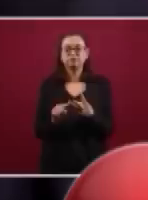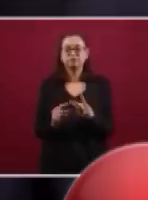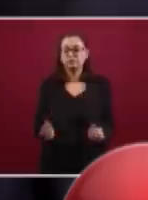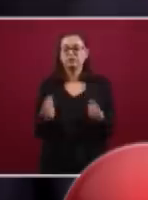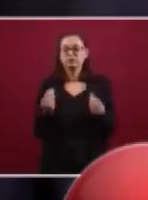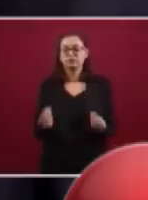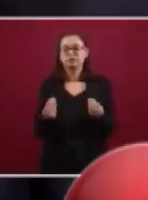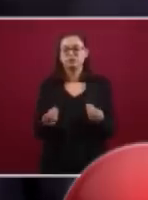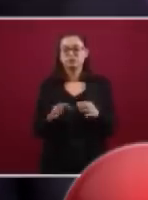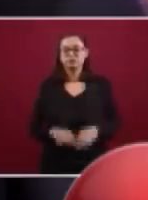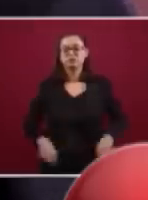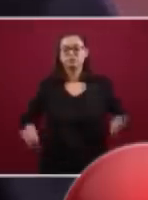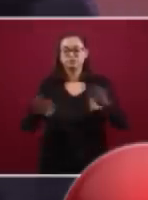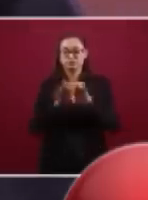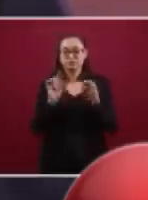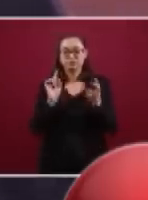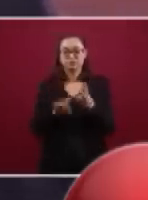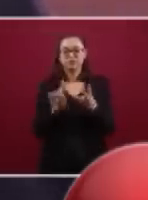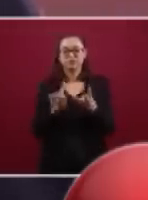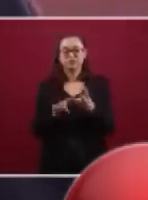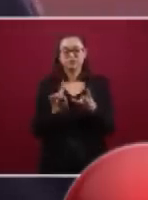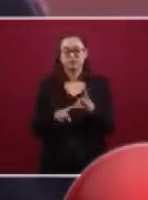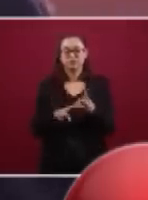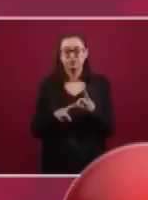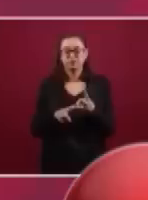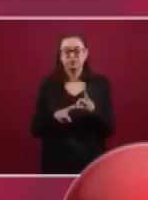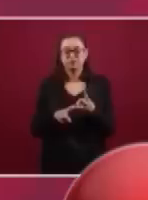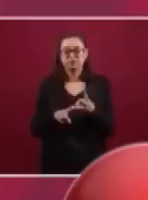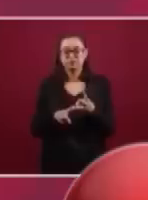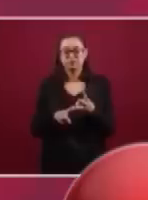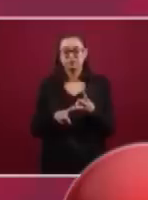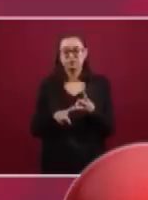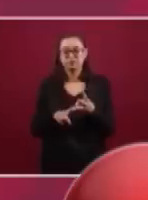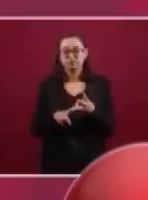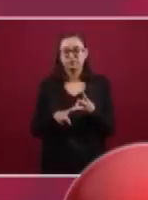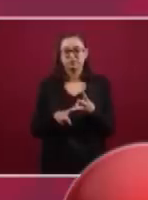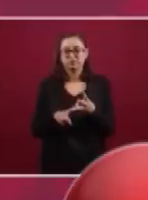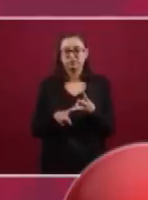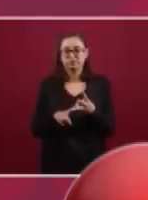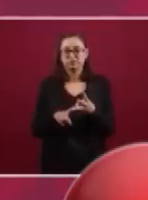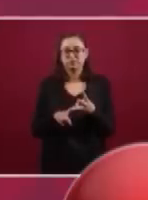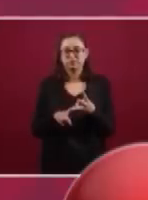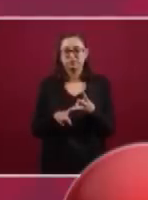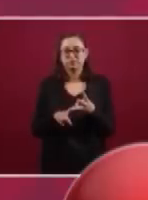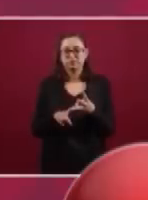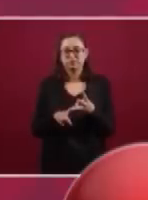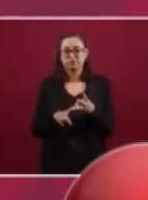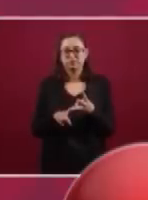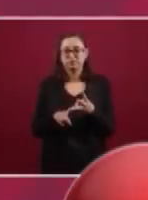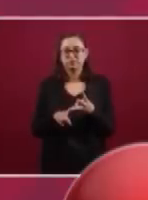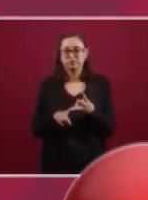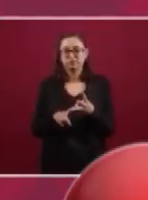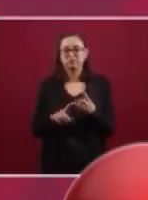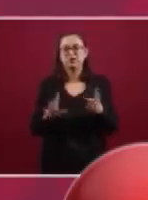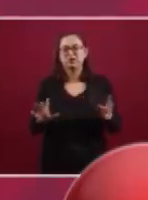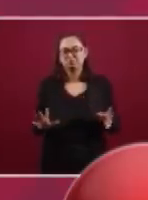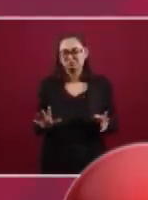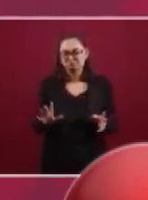muy importante, vamos a suponer, como dicen los abogados, aceptando, sin